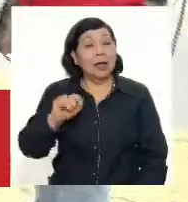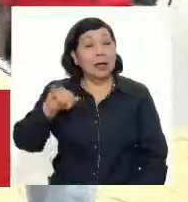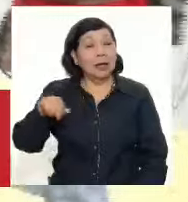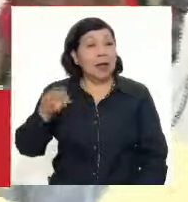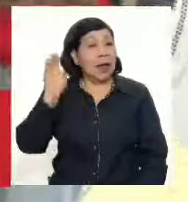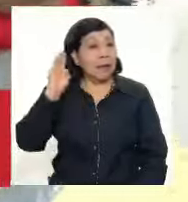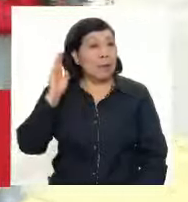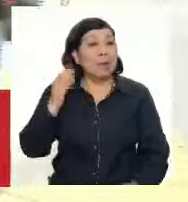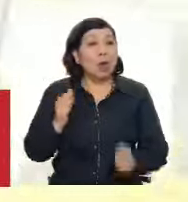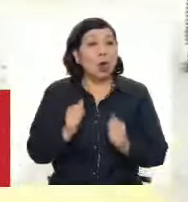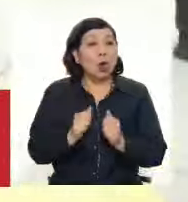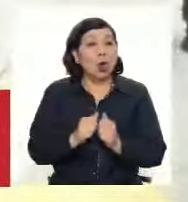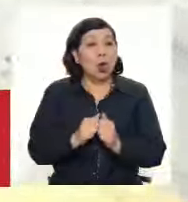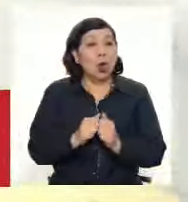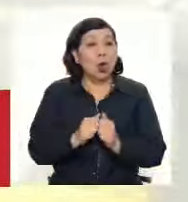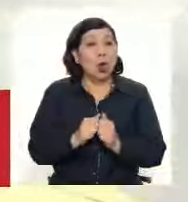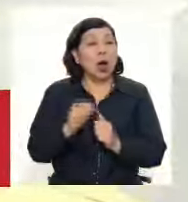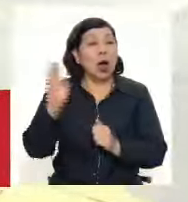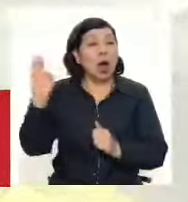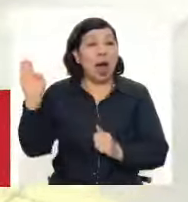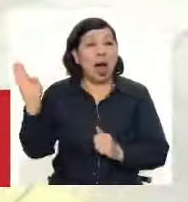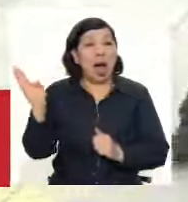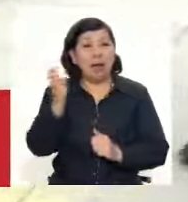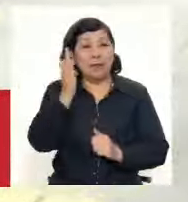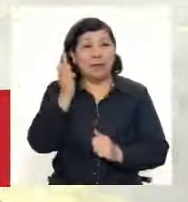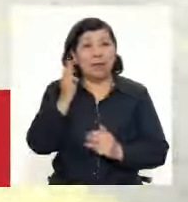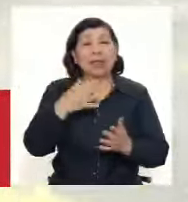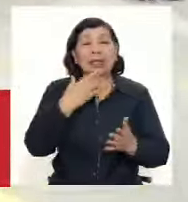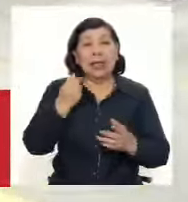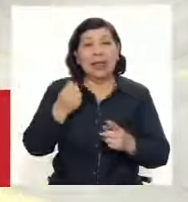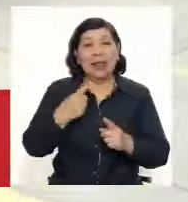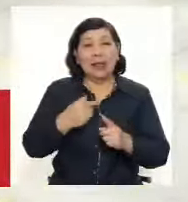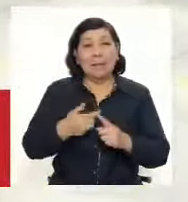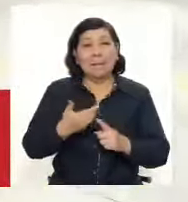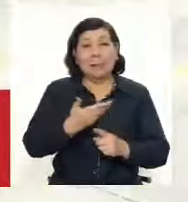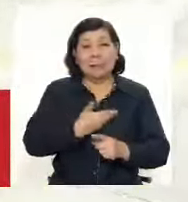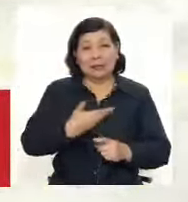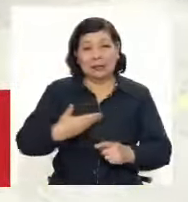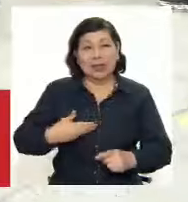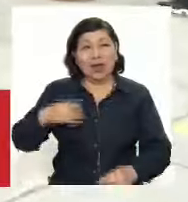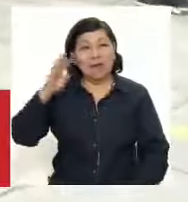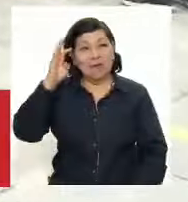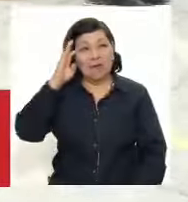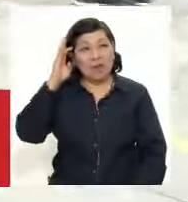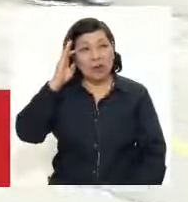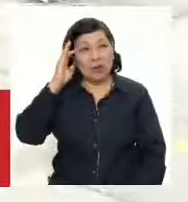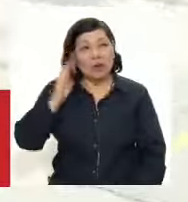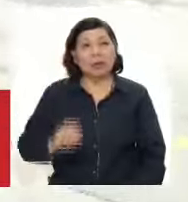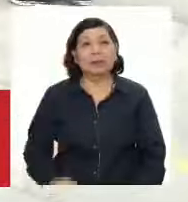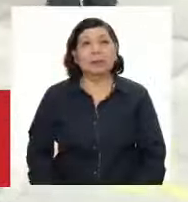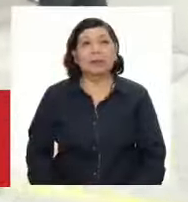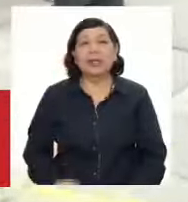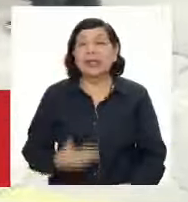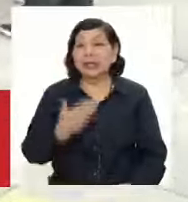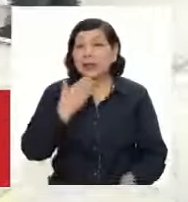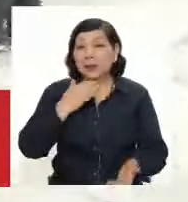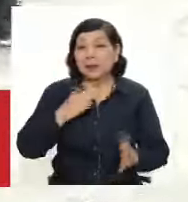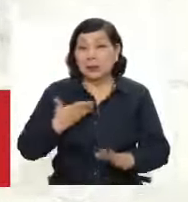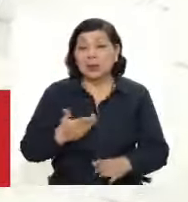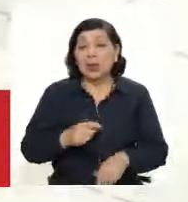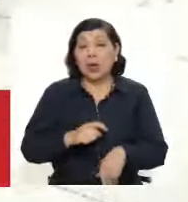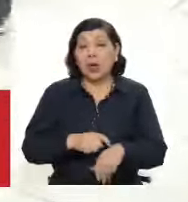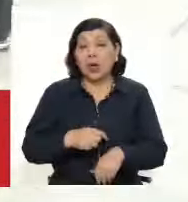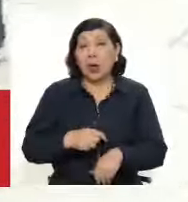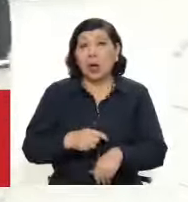Prado con aviación por la muerte del expresidente Alberto Fujimori, quien falleció a